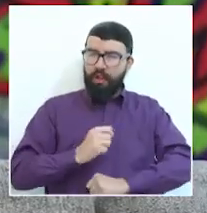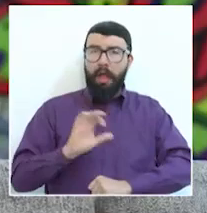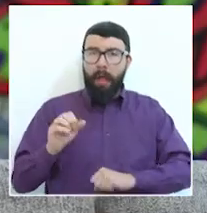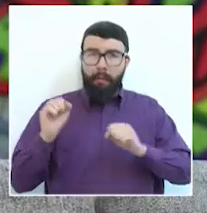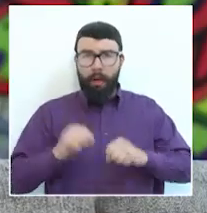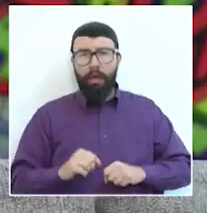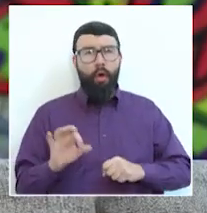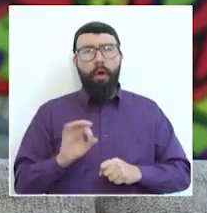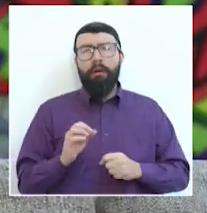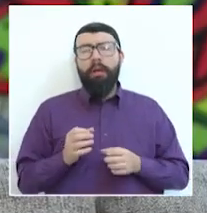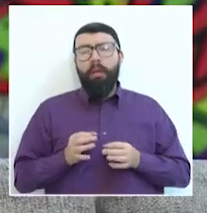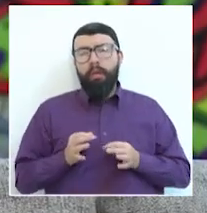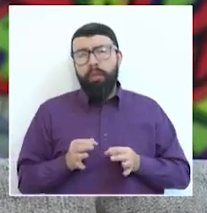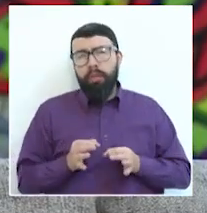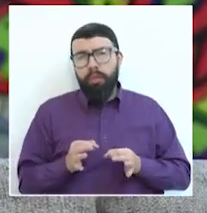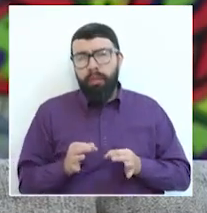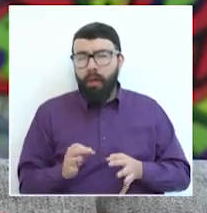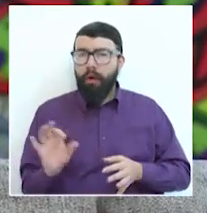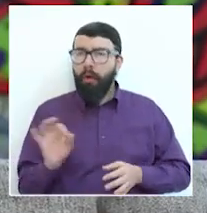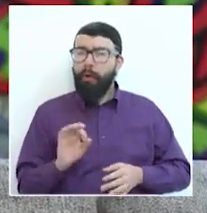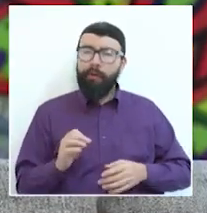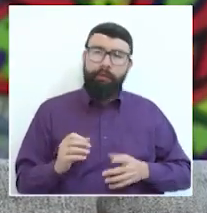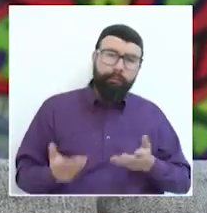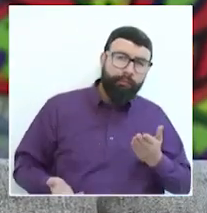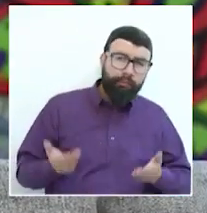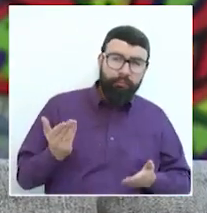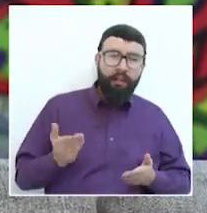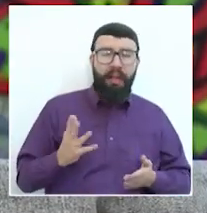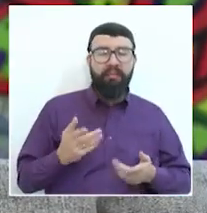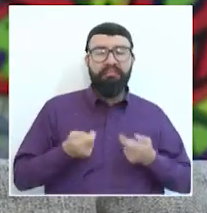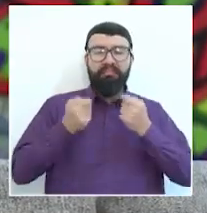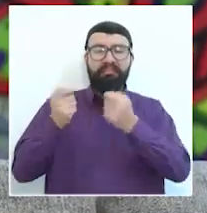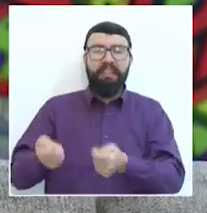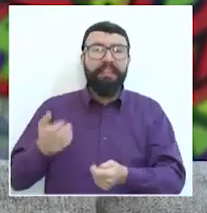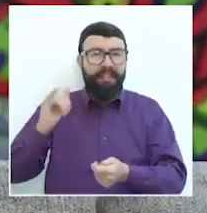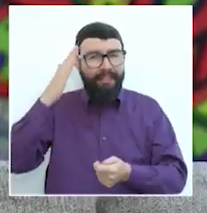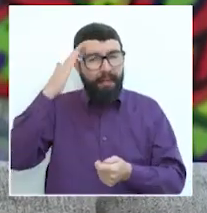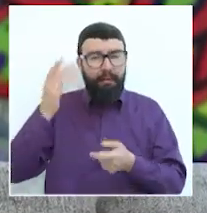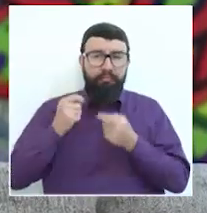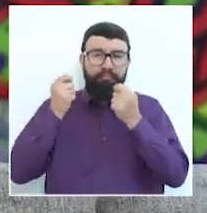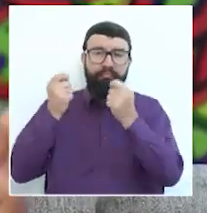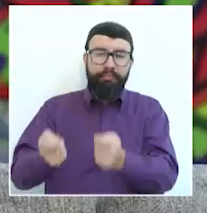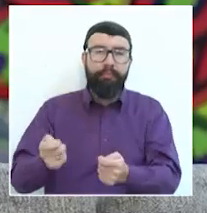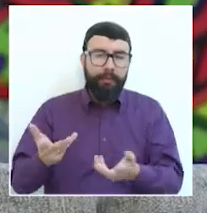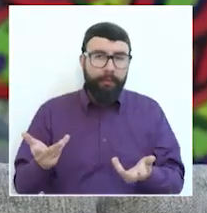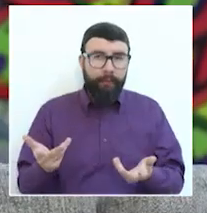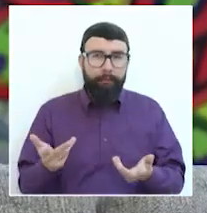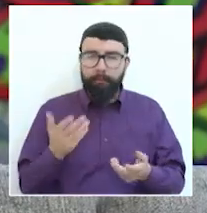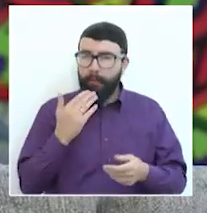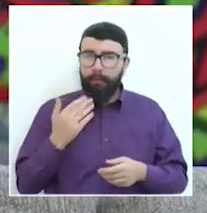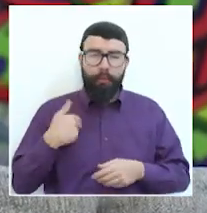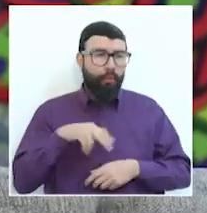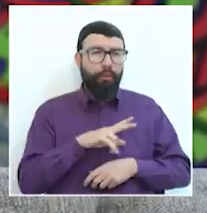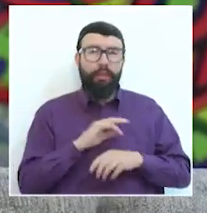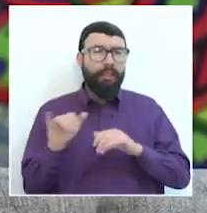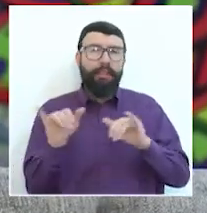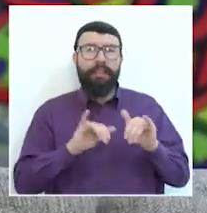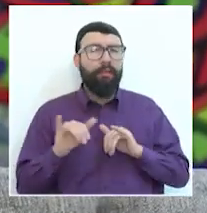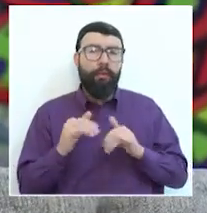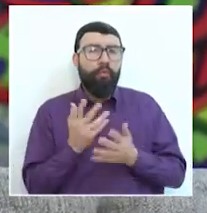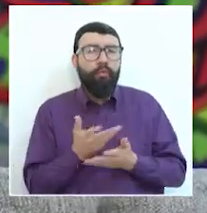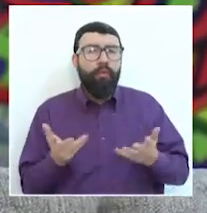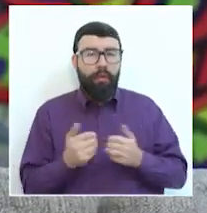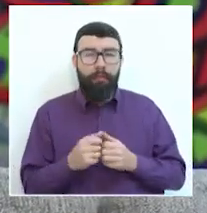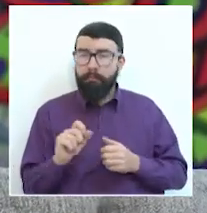respecto a diferentes ejercicios, y de ahí tomamos el proceso. Para nosotros es como todo, o sea, en la educación uno